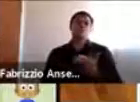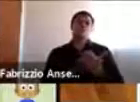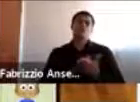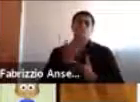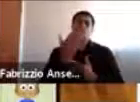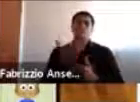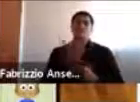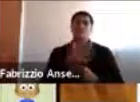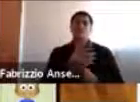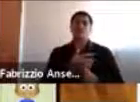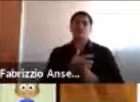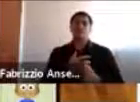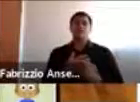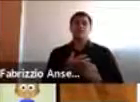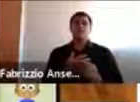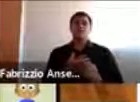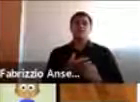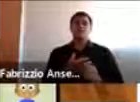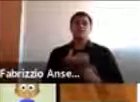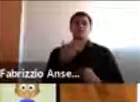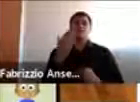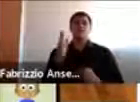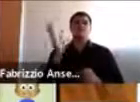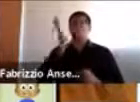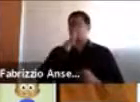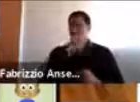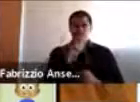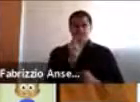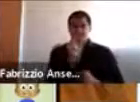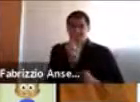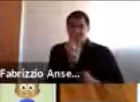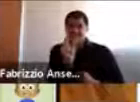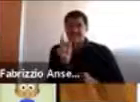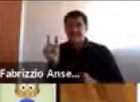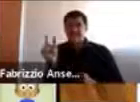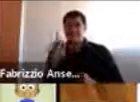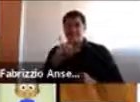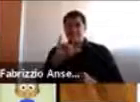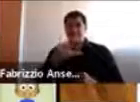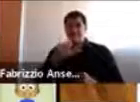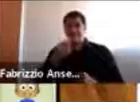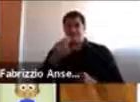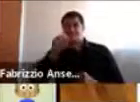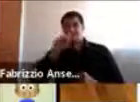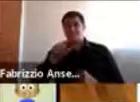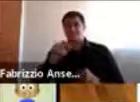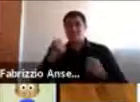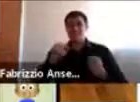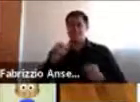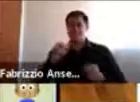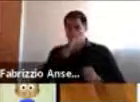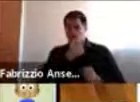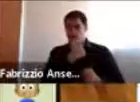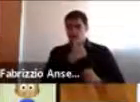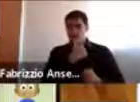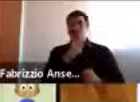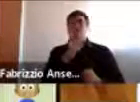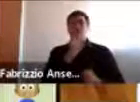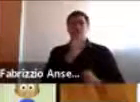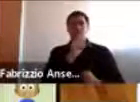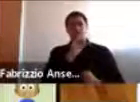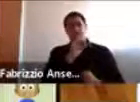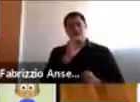no tiene entrenamiento de sílabas y tiene un 0% de avance en todos los niveles